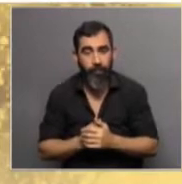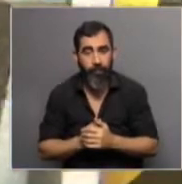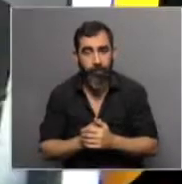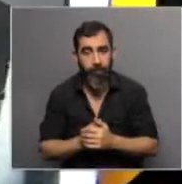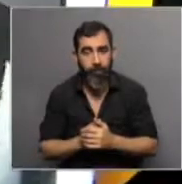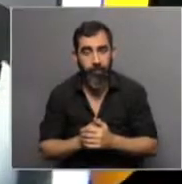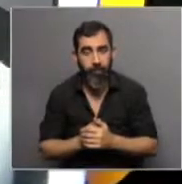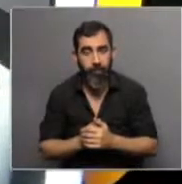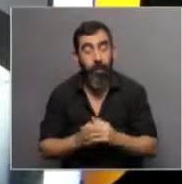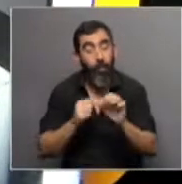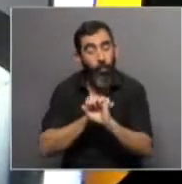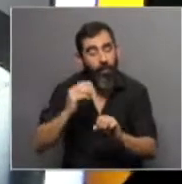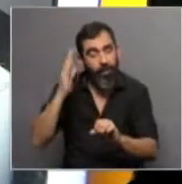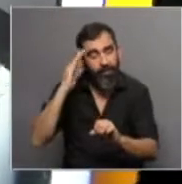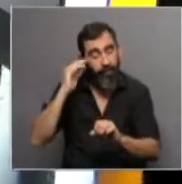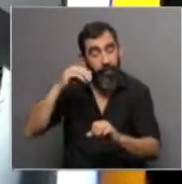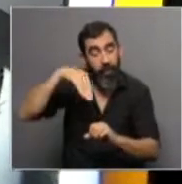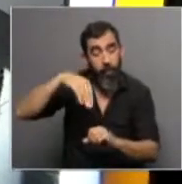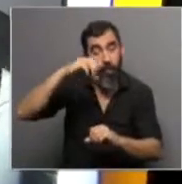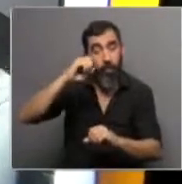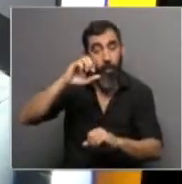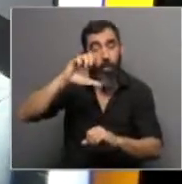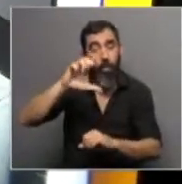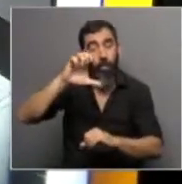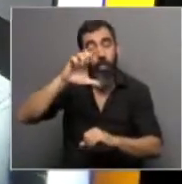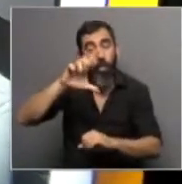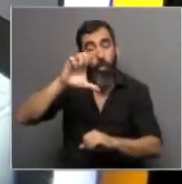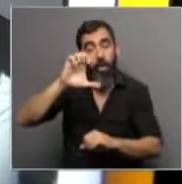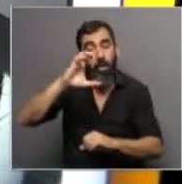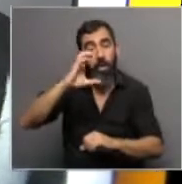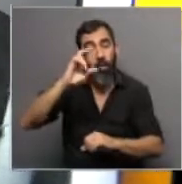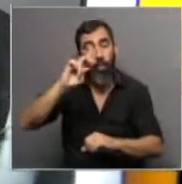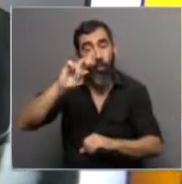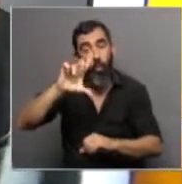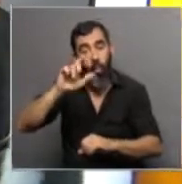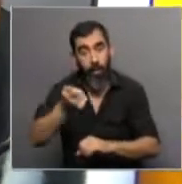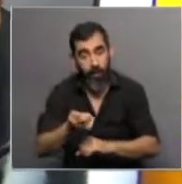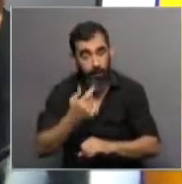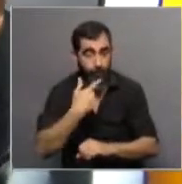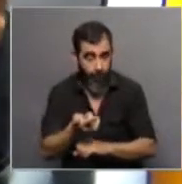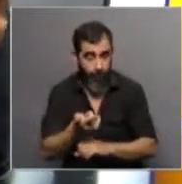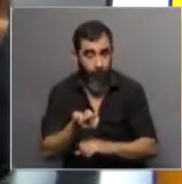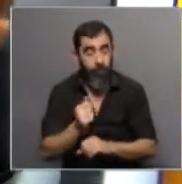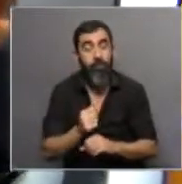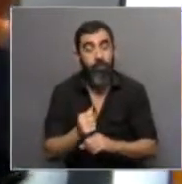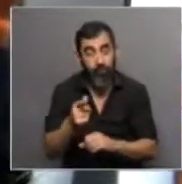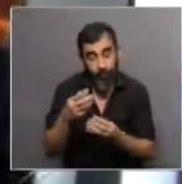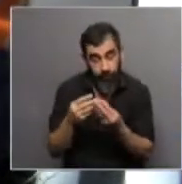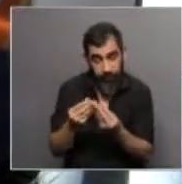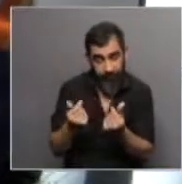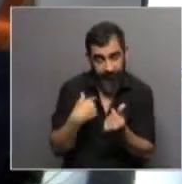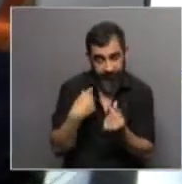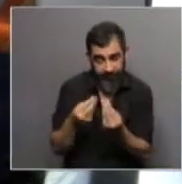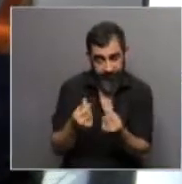poder desentrañar las moléculas que actúan en estos procedimientos, los receptores